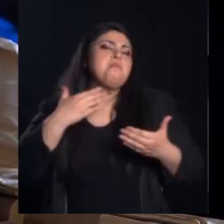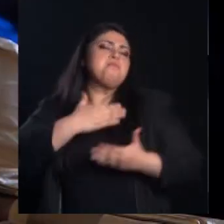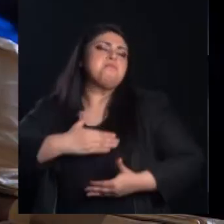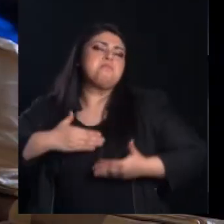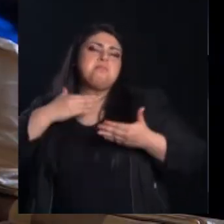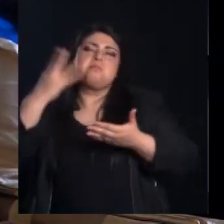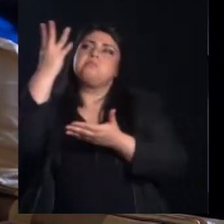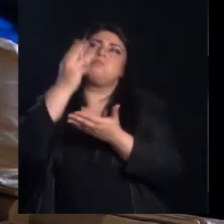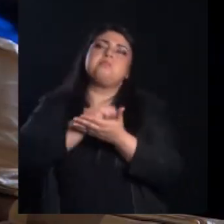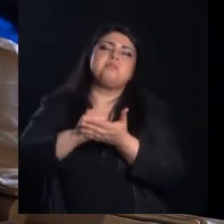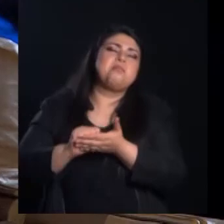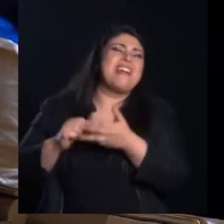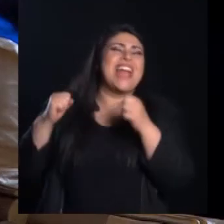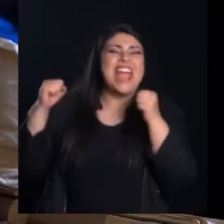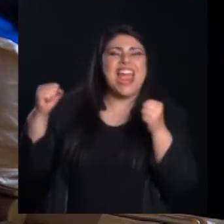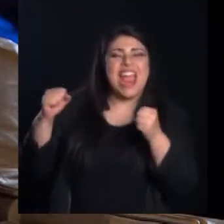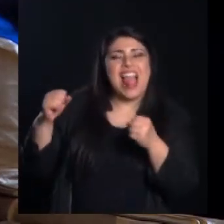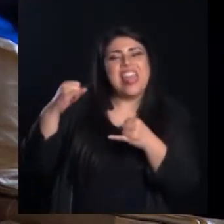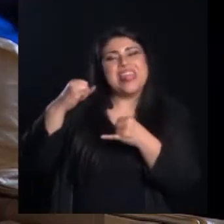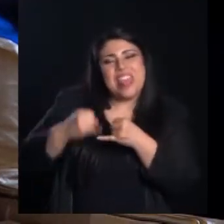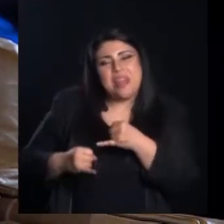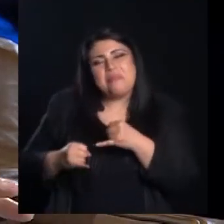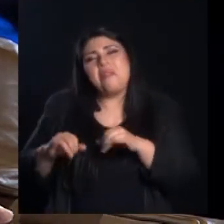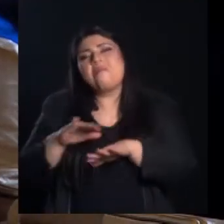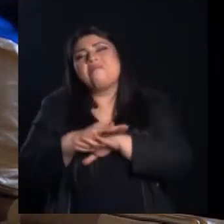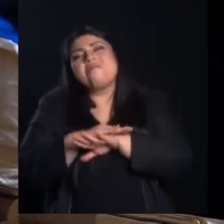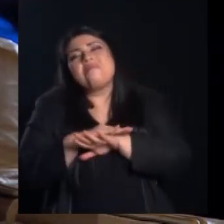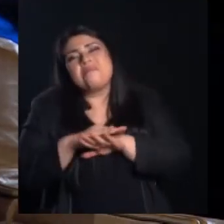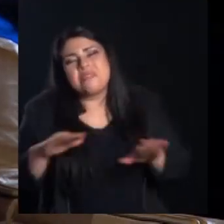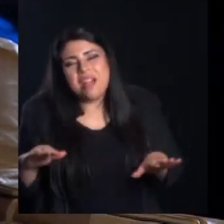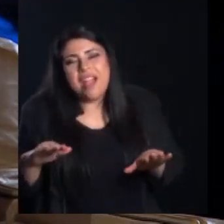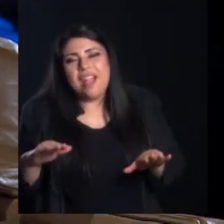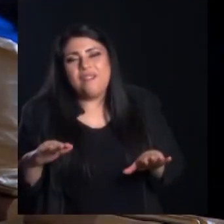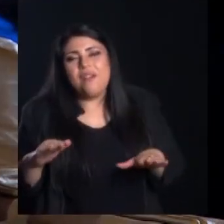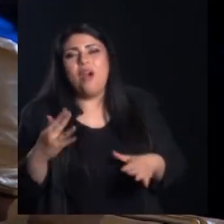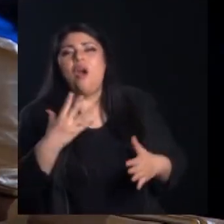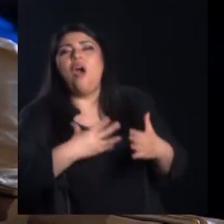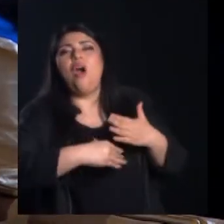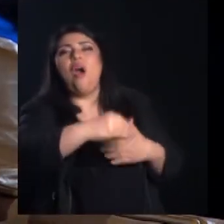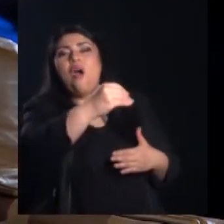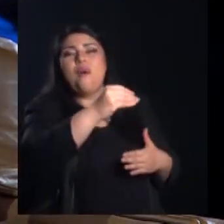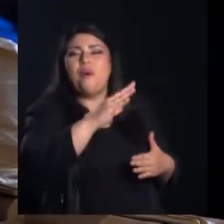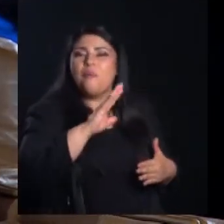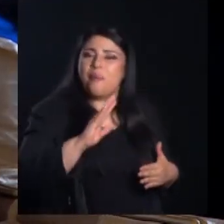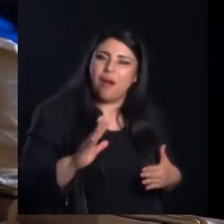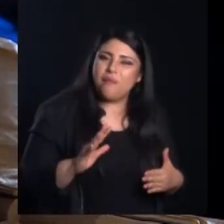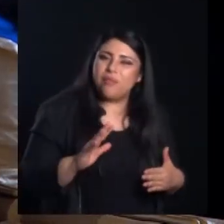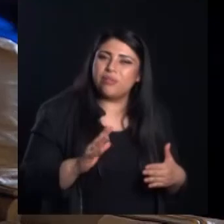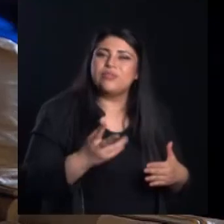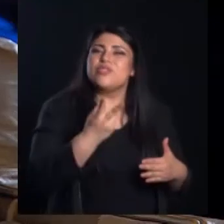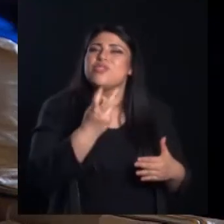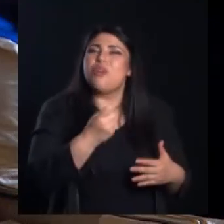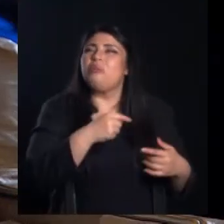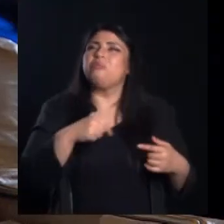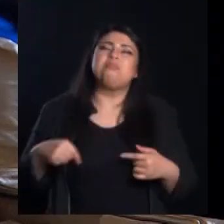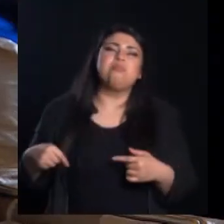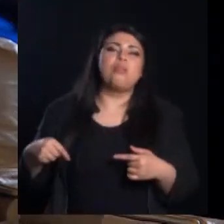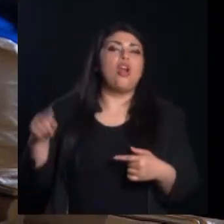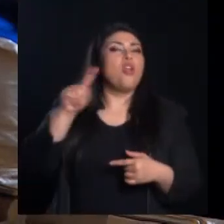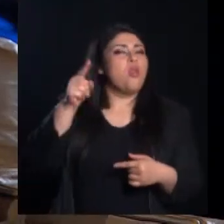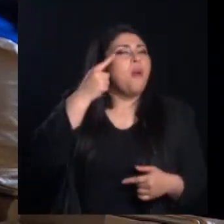y ya terminó el ensancha terminó el domingo ya estuvo y otra vez cuando necesites un buen tiempo con el dios va a volver a venir no hay un